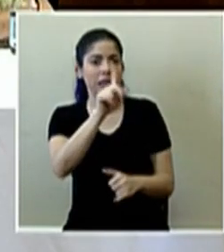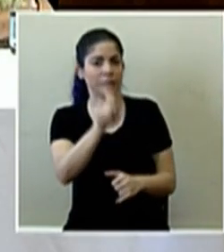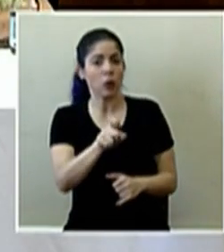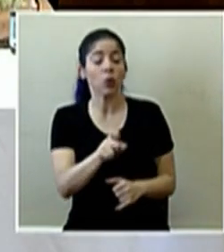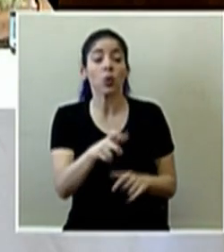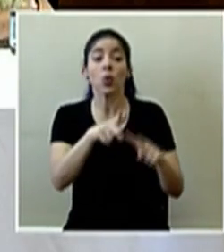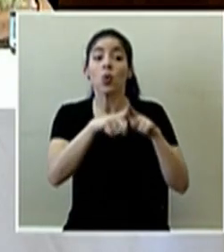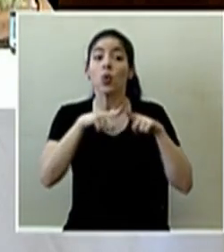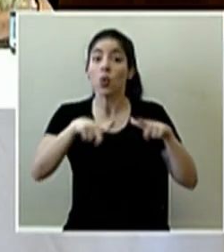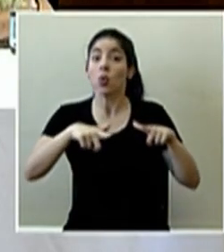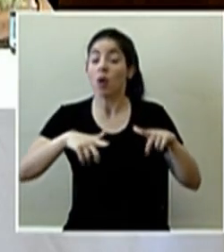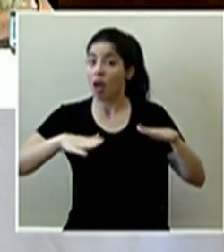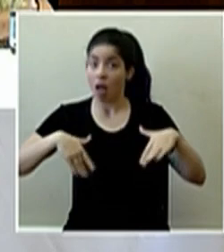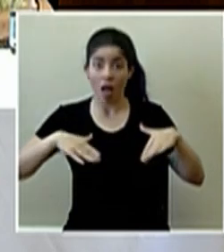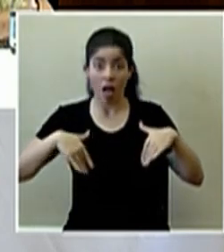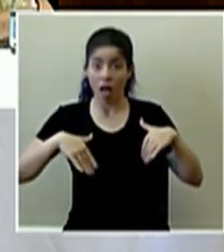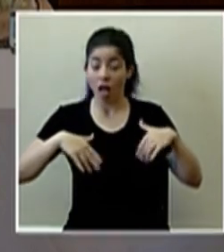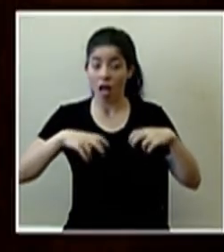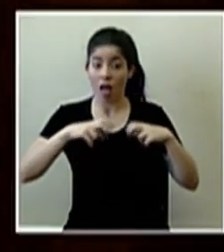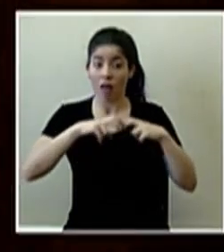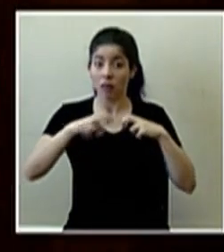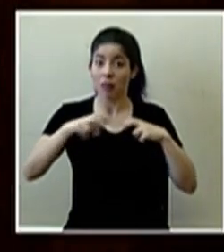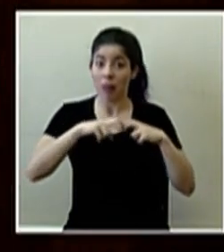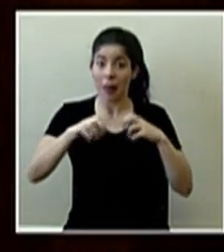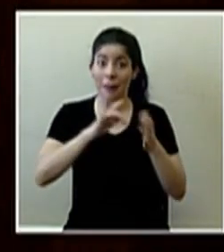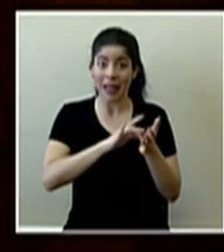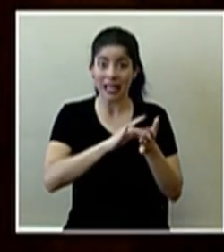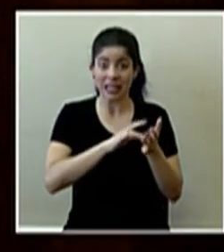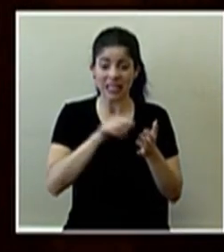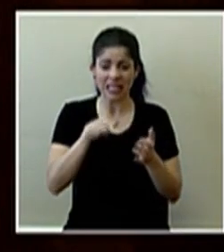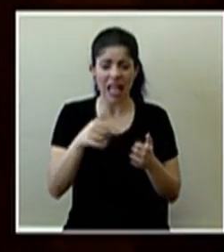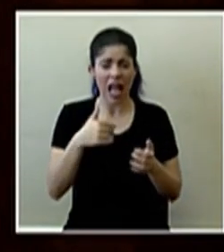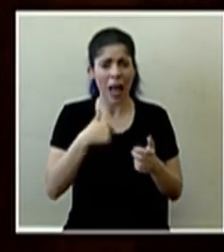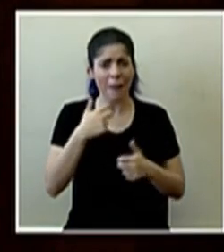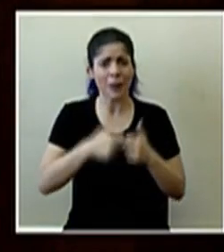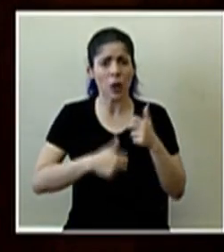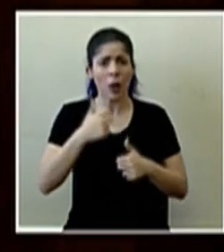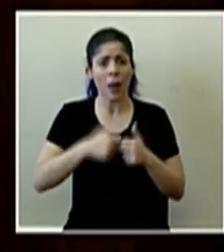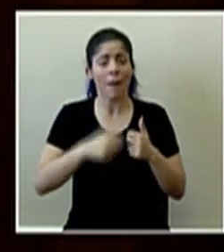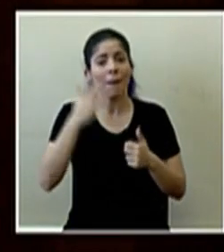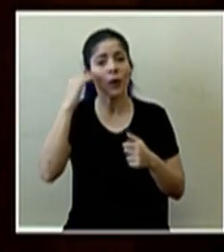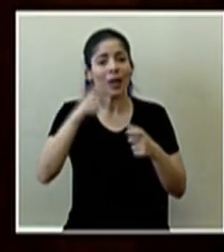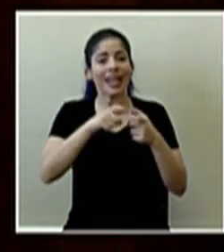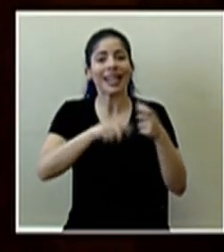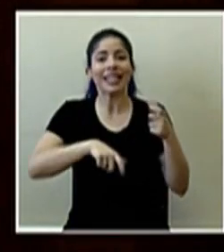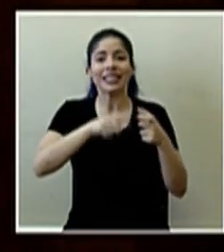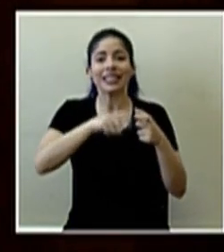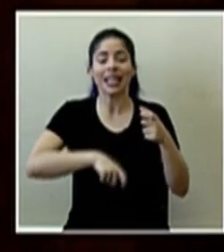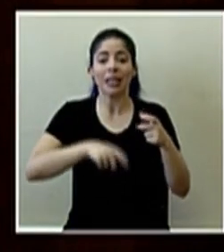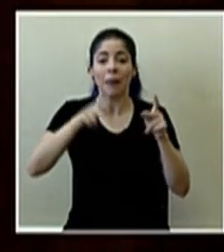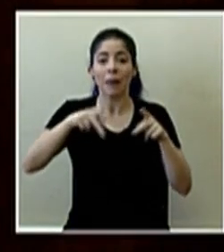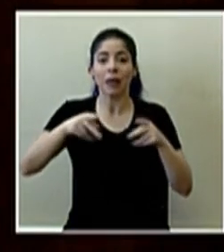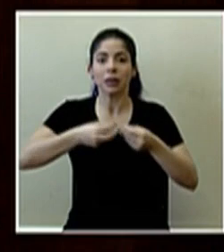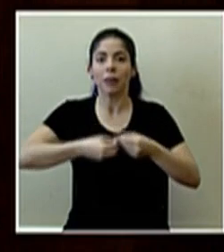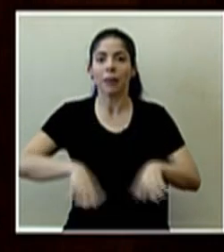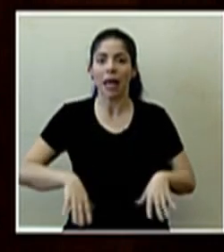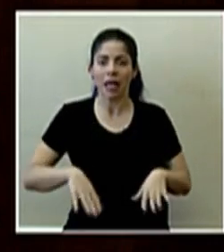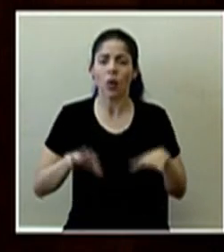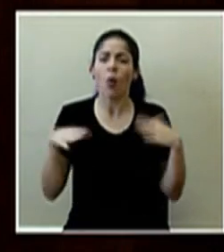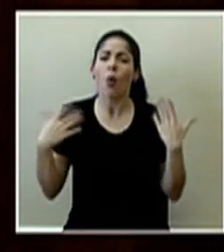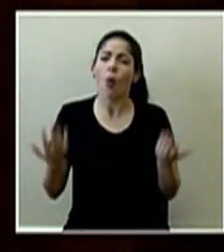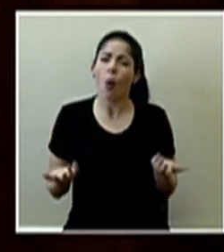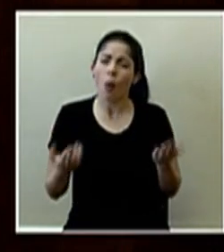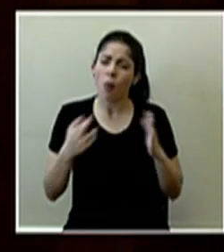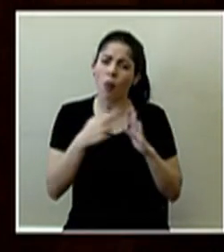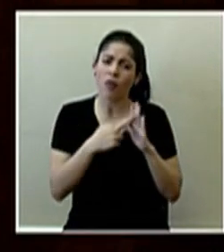donde no se tiene el servicio de traslado de medicamentos, se está dando problemas por pérdida de recetas de los medicamentos de personas. ¿Cómo se está regulando